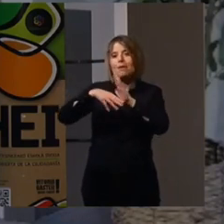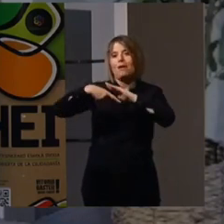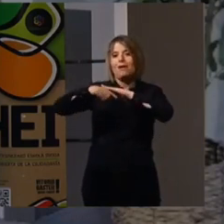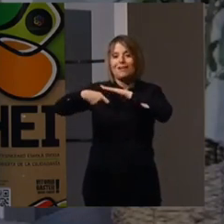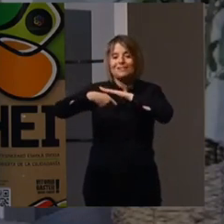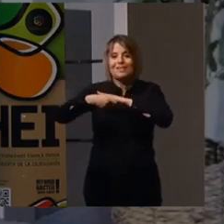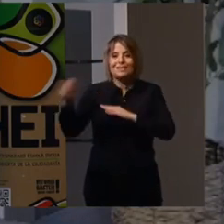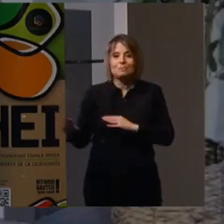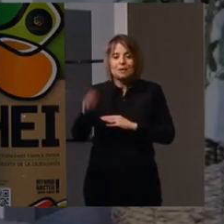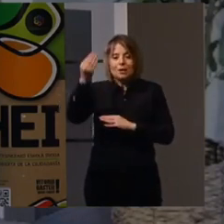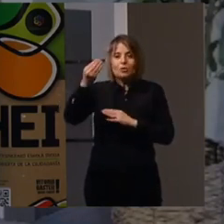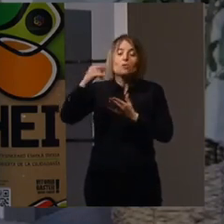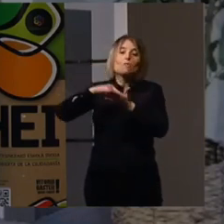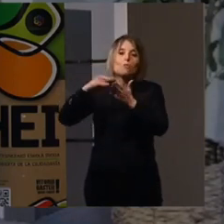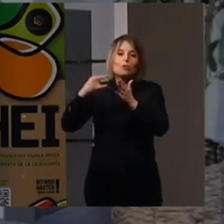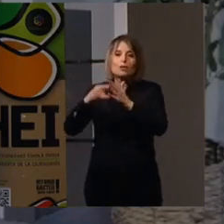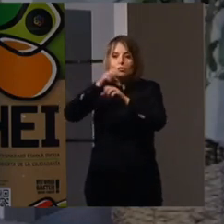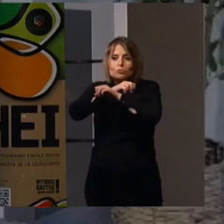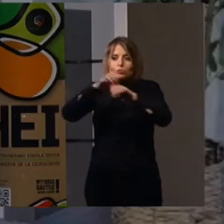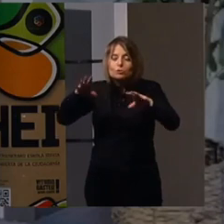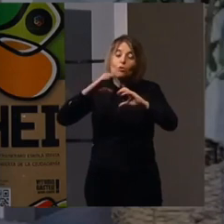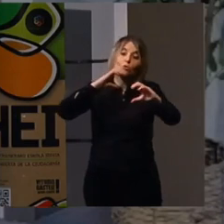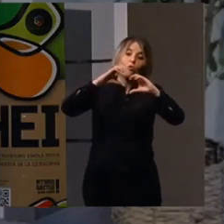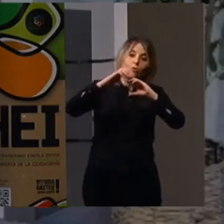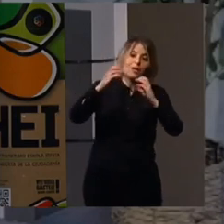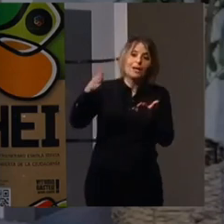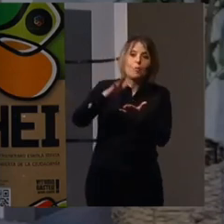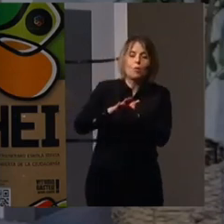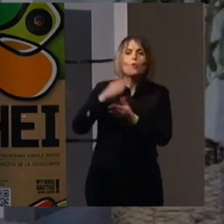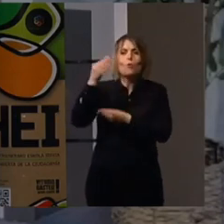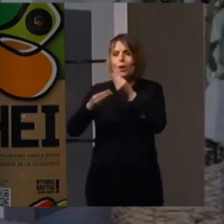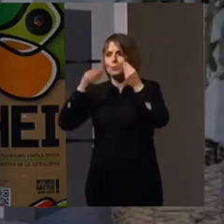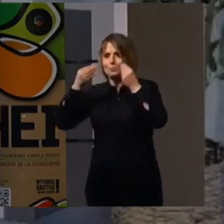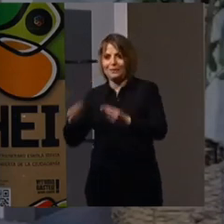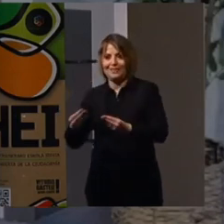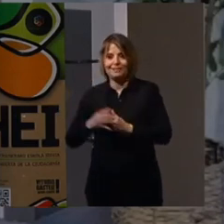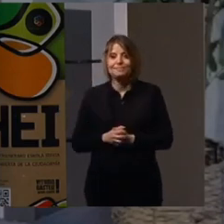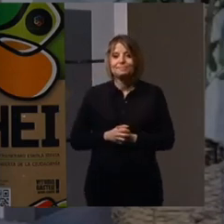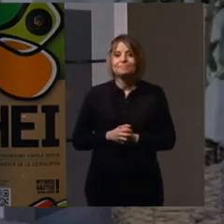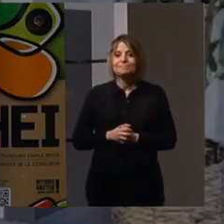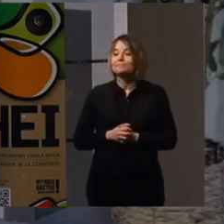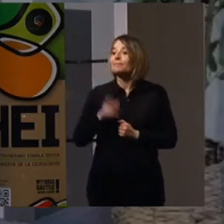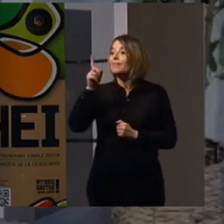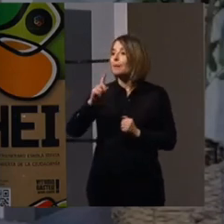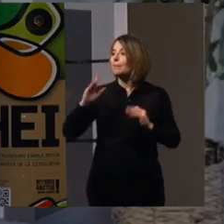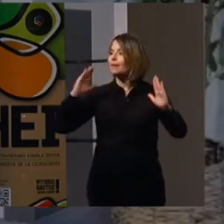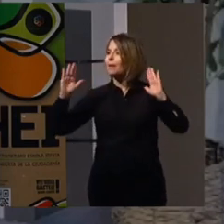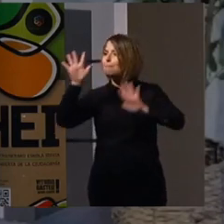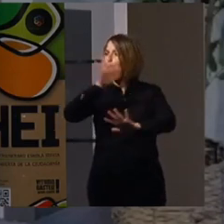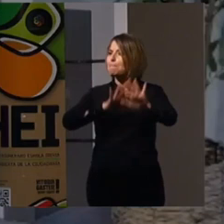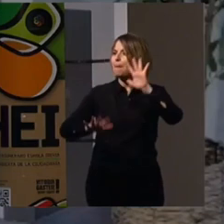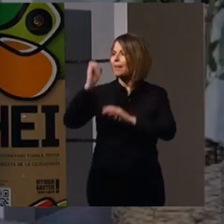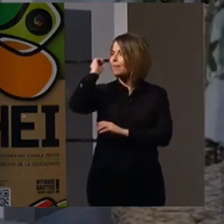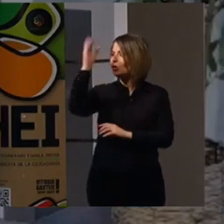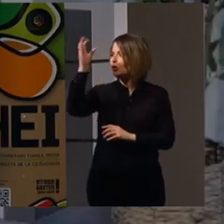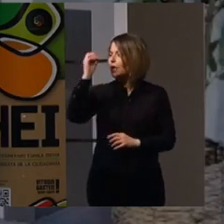Hobetuz, Difunde tu proyecto Hobetuz, Comunica o muere y hazlo con estilo. También durante el mes de marzo vamos a tener 2 charlas